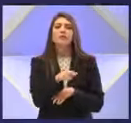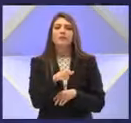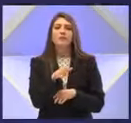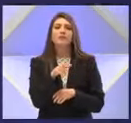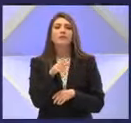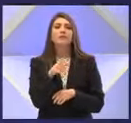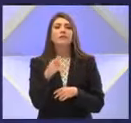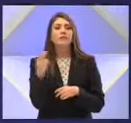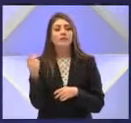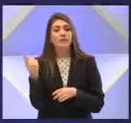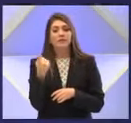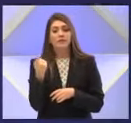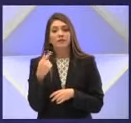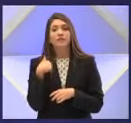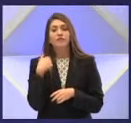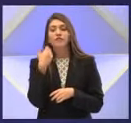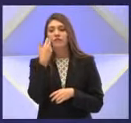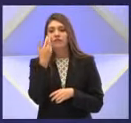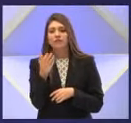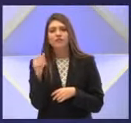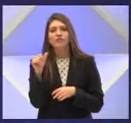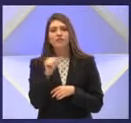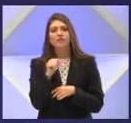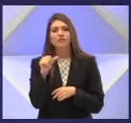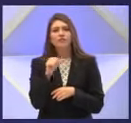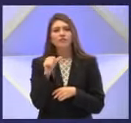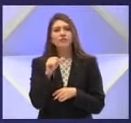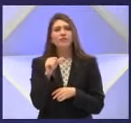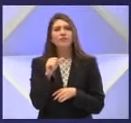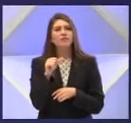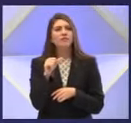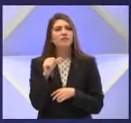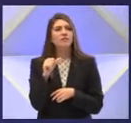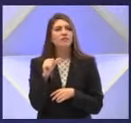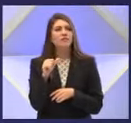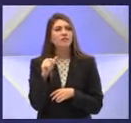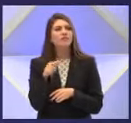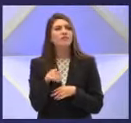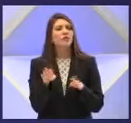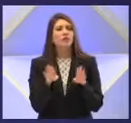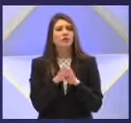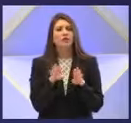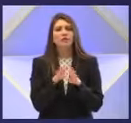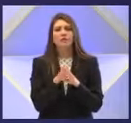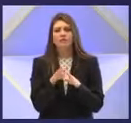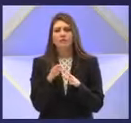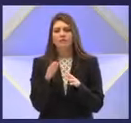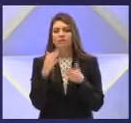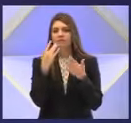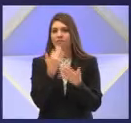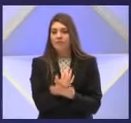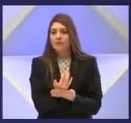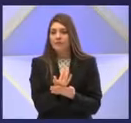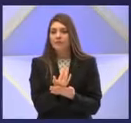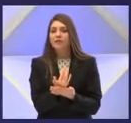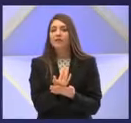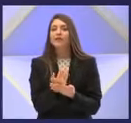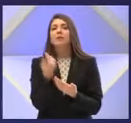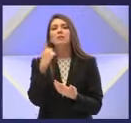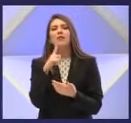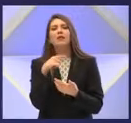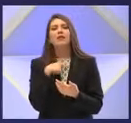en los que hoy quisiera hacer un alto y transmitirles